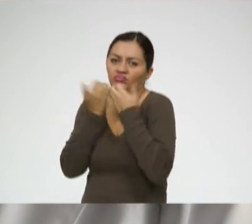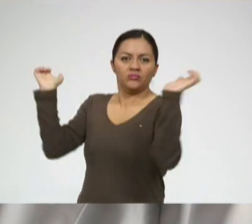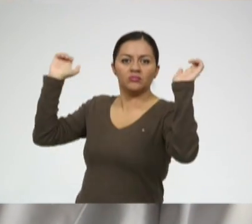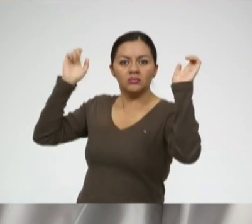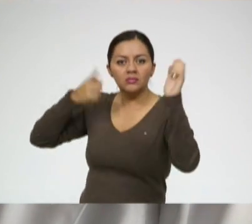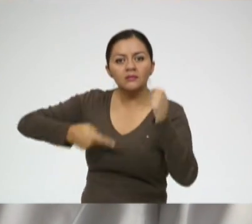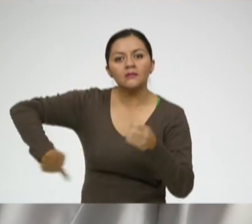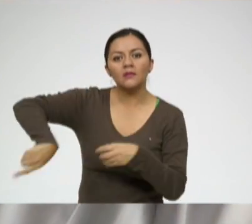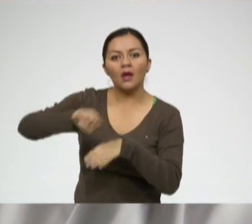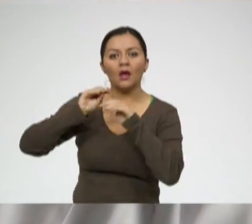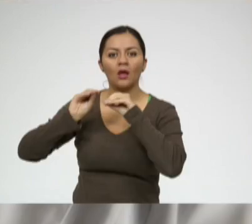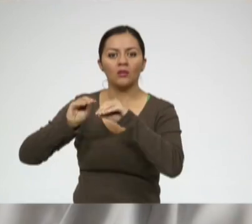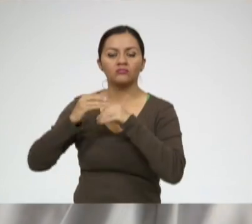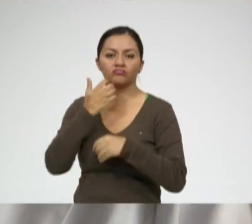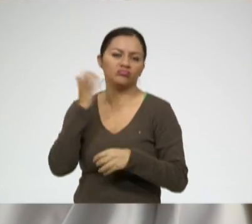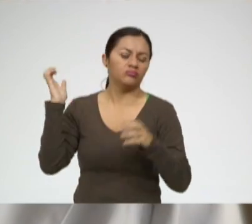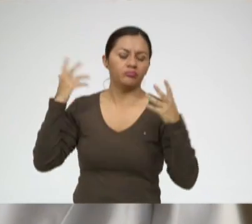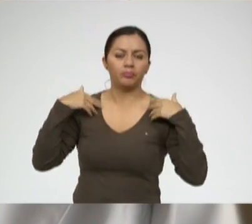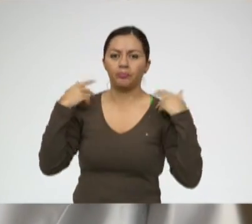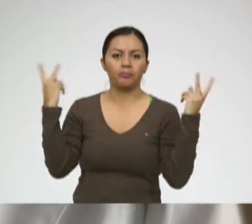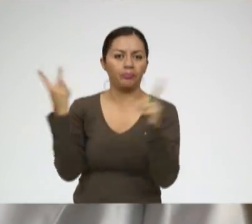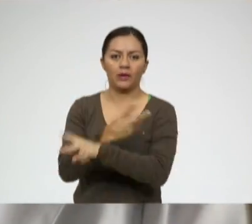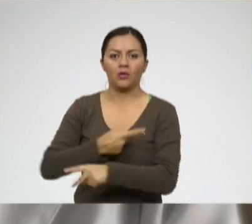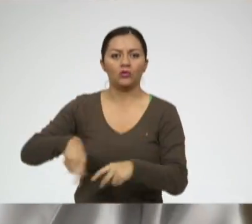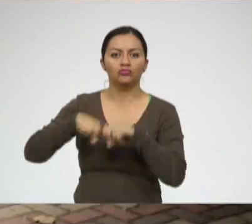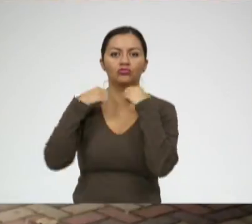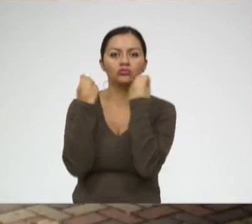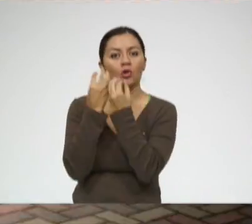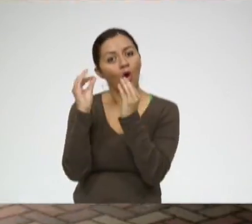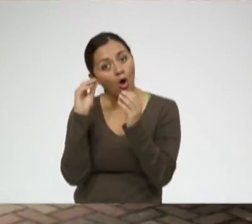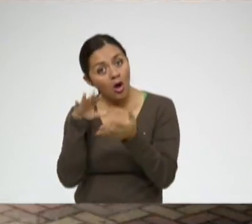su ambiente educativo o en su ambiente social.